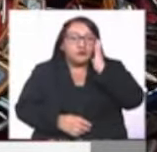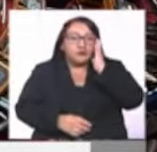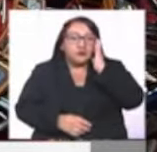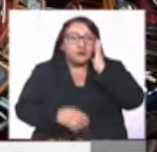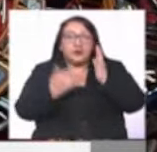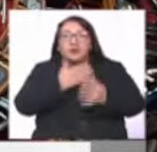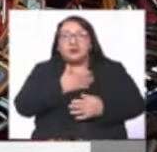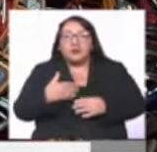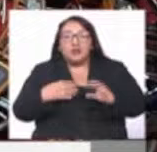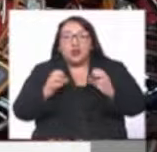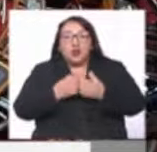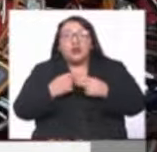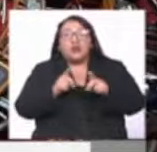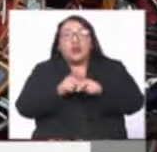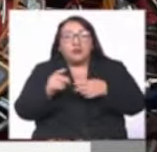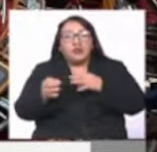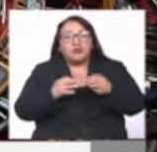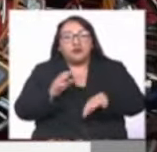Soto